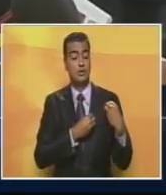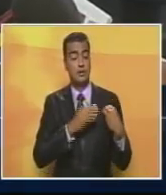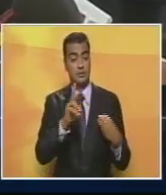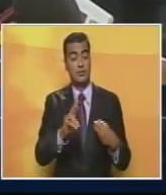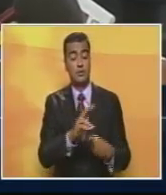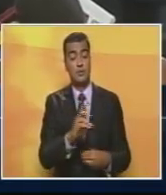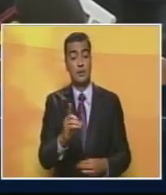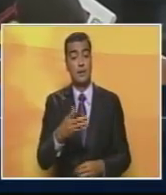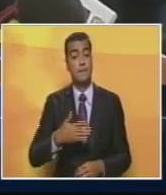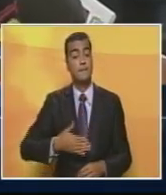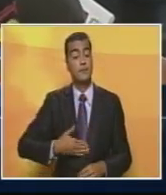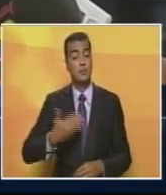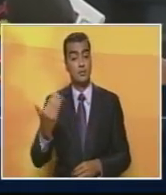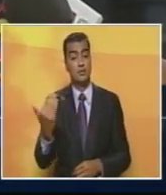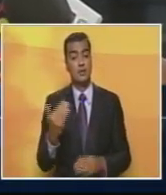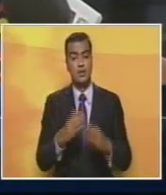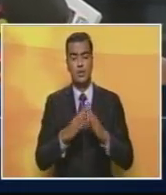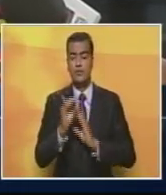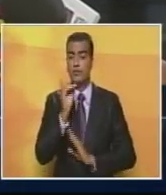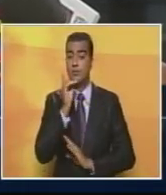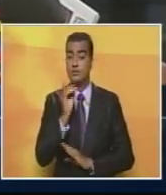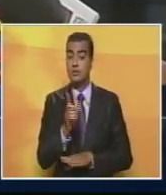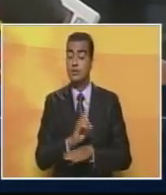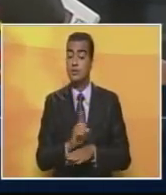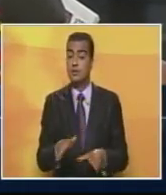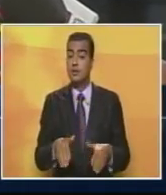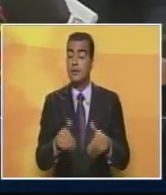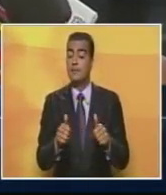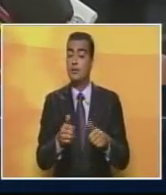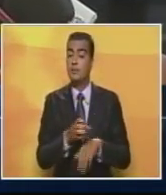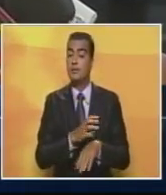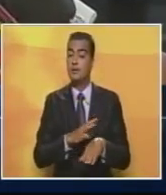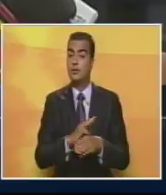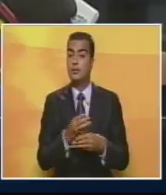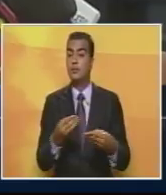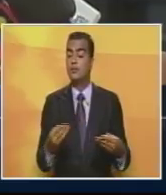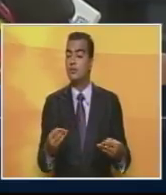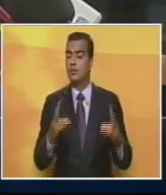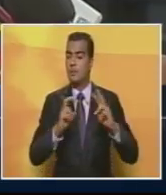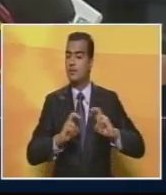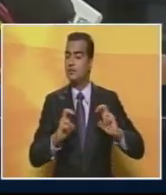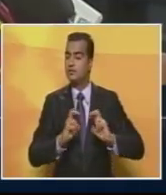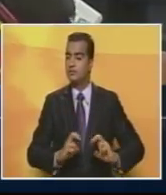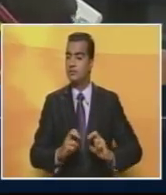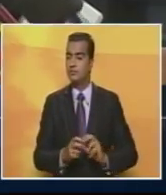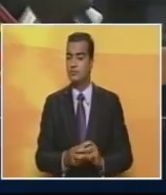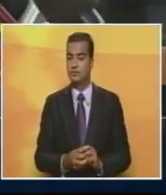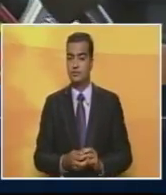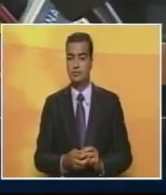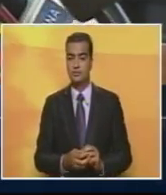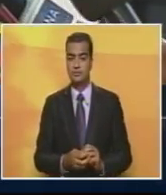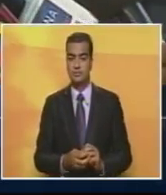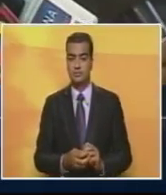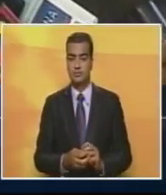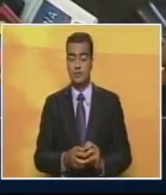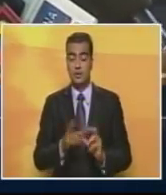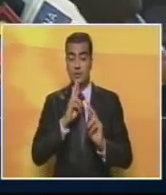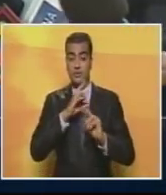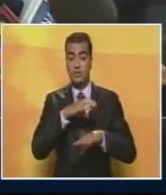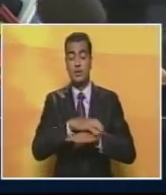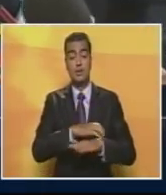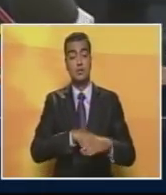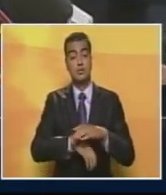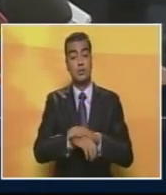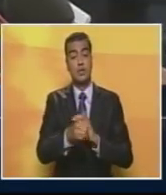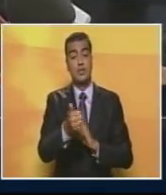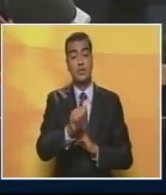Dominicana, pudimos recibir la información e iniciar acá con el Ministerio Público una investigación que ha traído como resultado la detención de